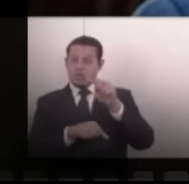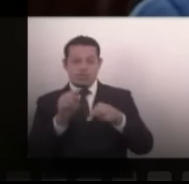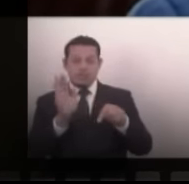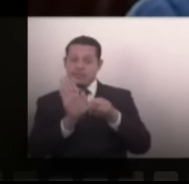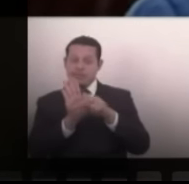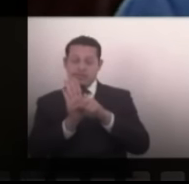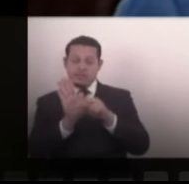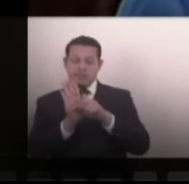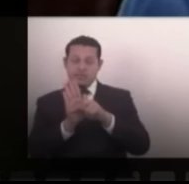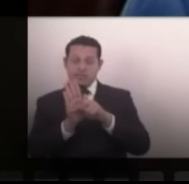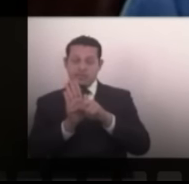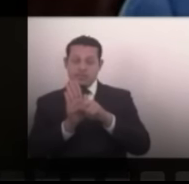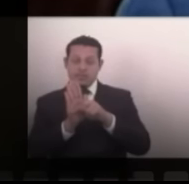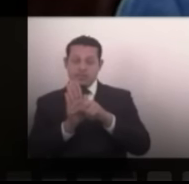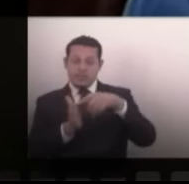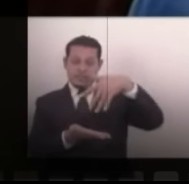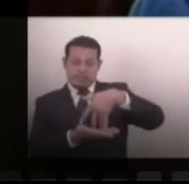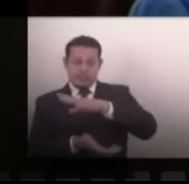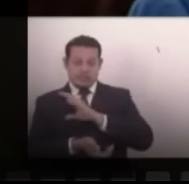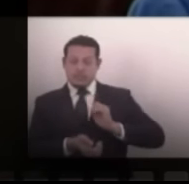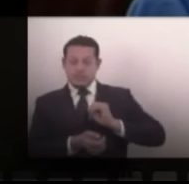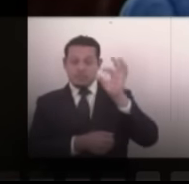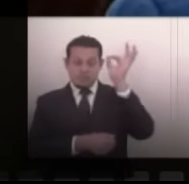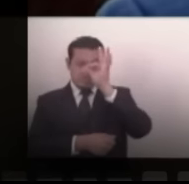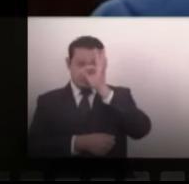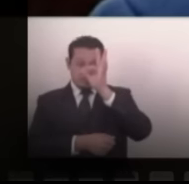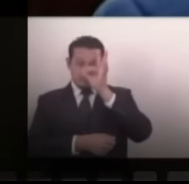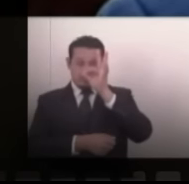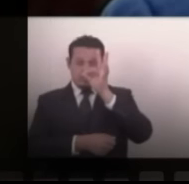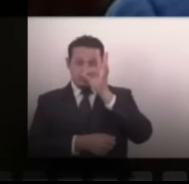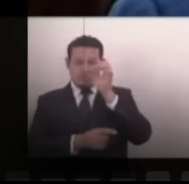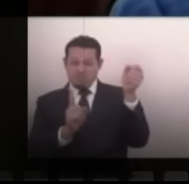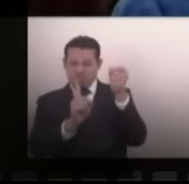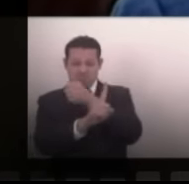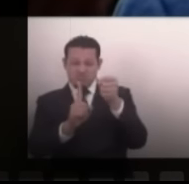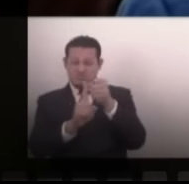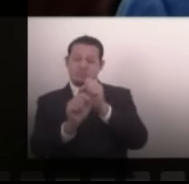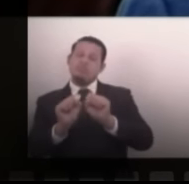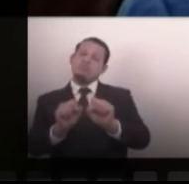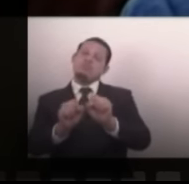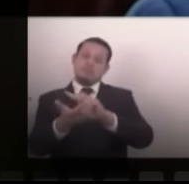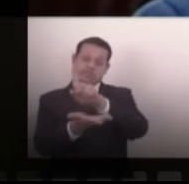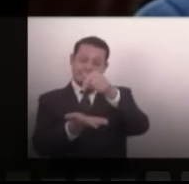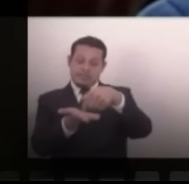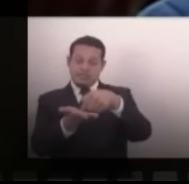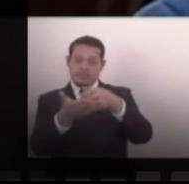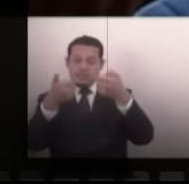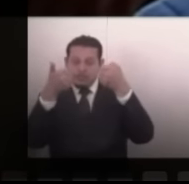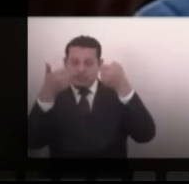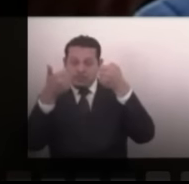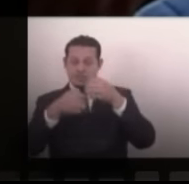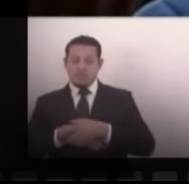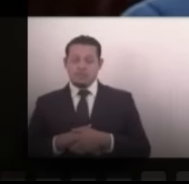negar que existen salvadoreños inocentes que han sido brutalmente asesinados dentro de los centros